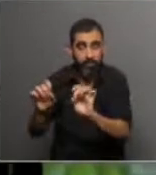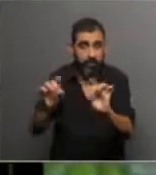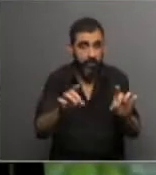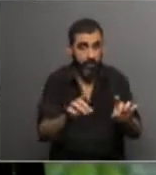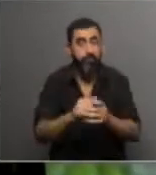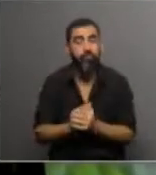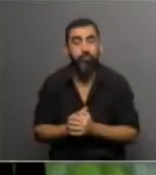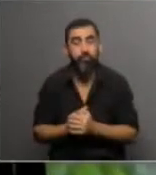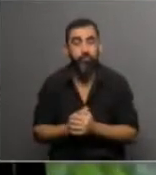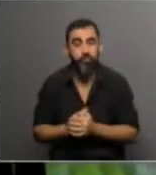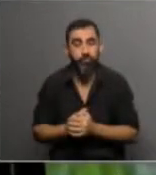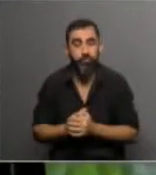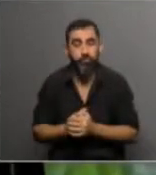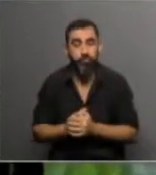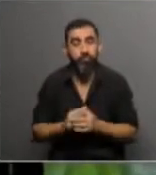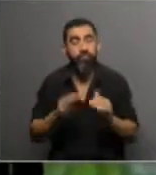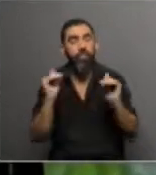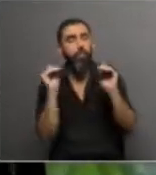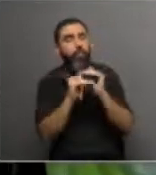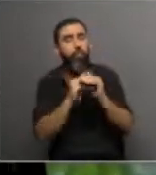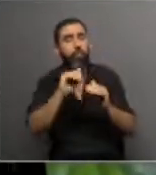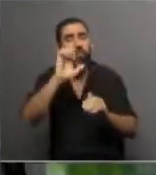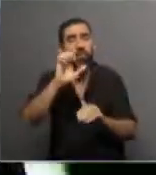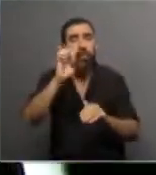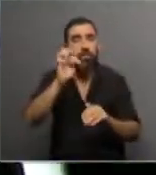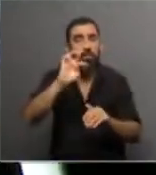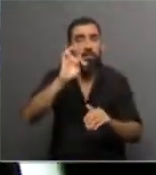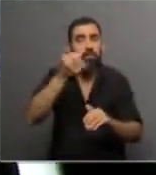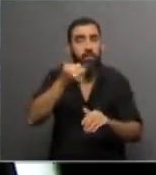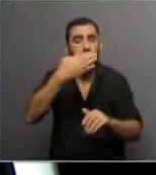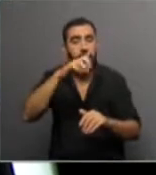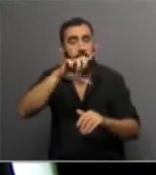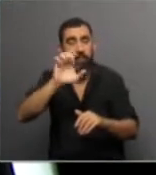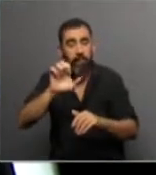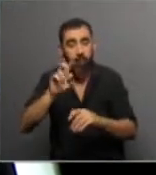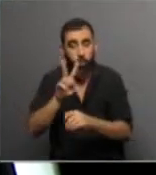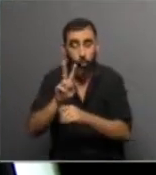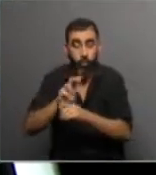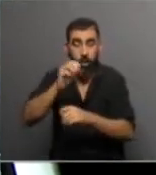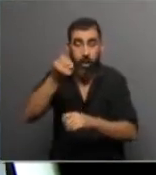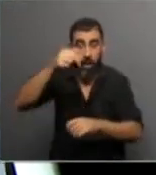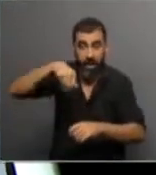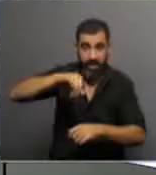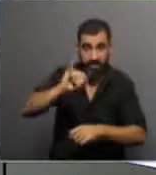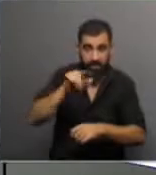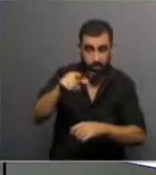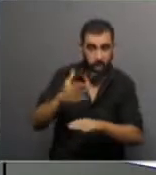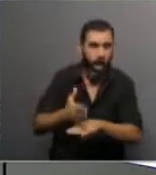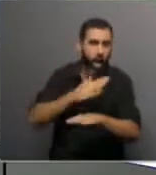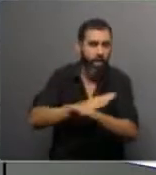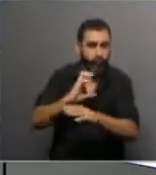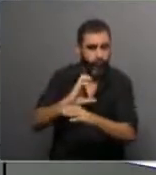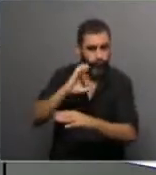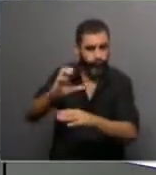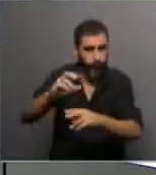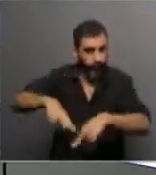los recursos que se disponen en el Fondo Clemente Estable que administra la ANI, ustedes han obtenido hace un tiempo, bueno, justamente eso, financiamiento para